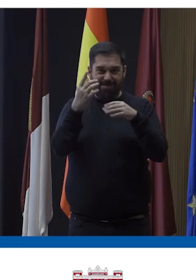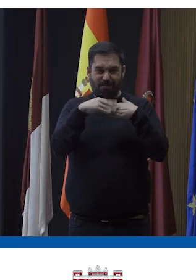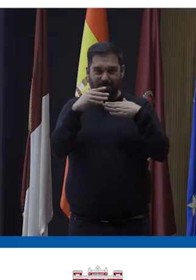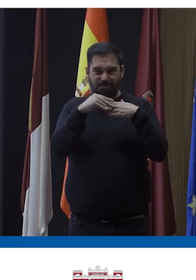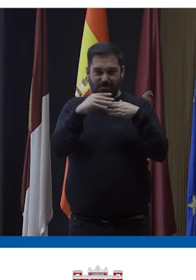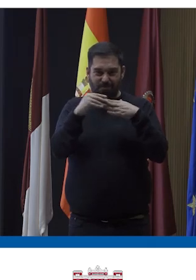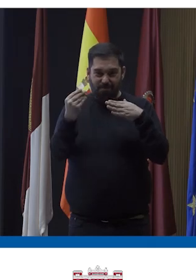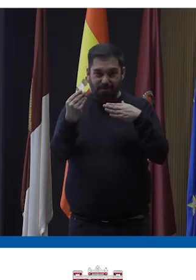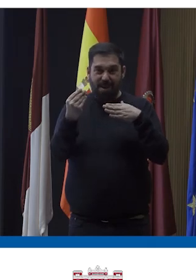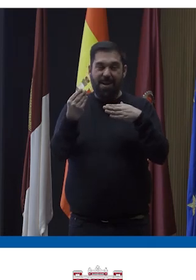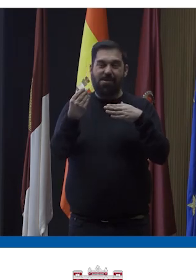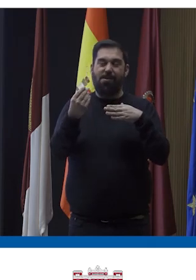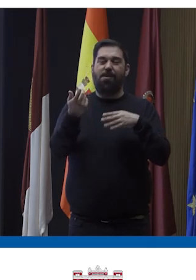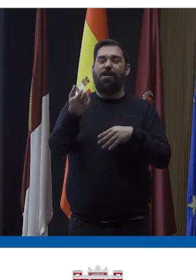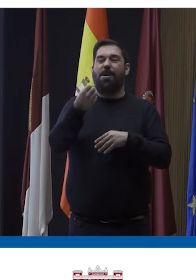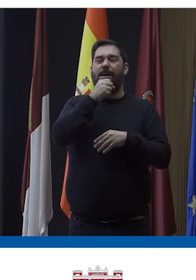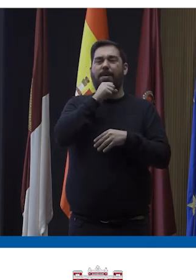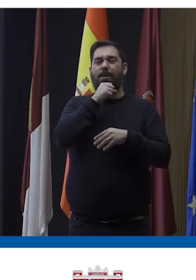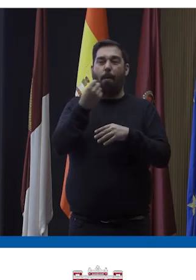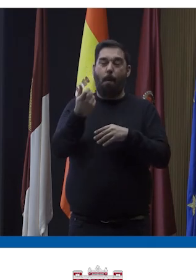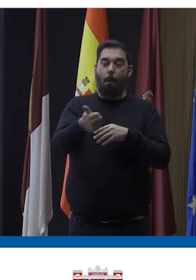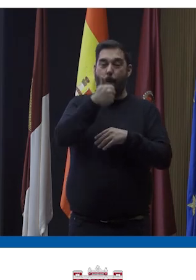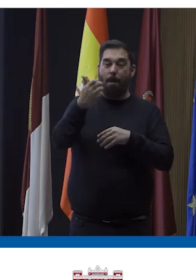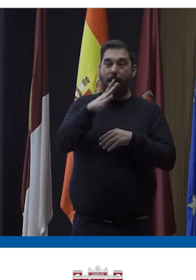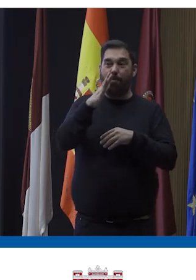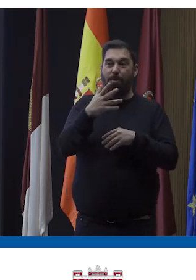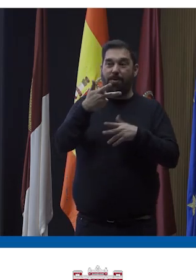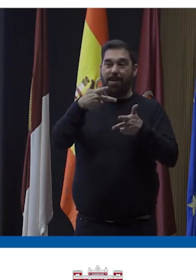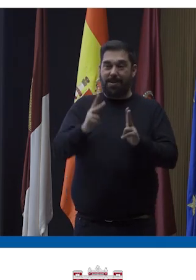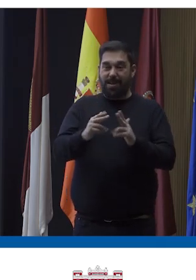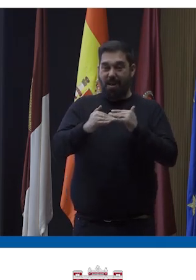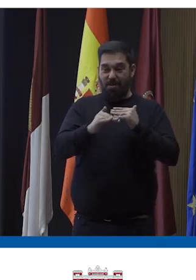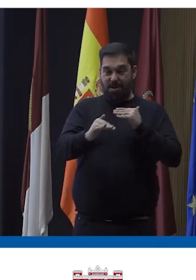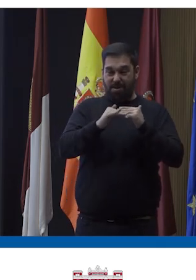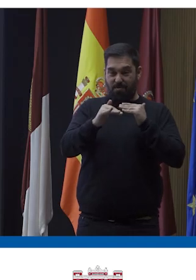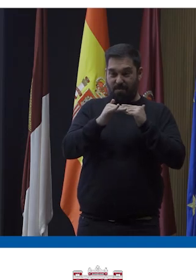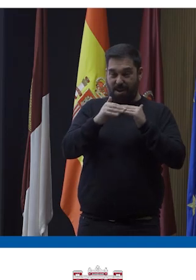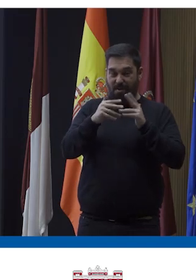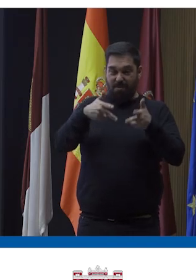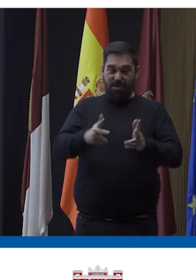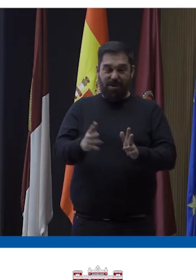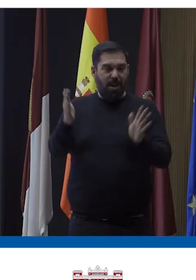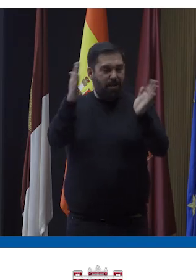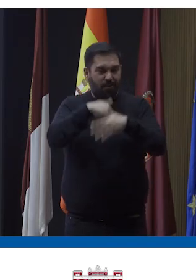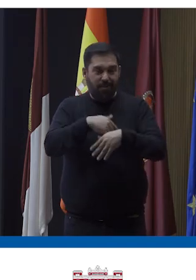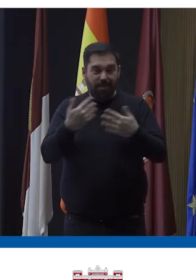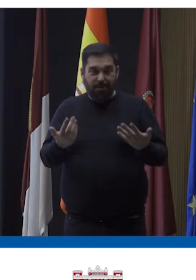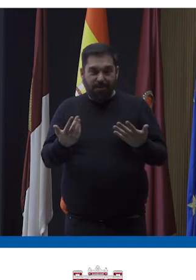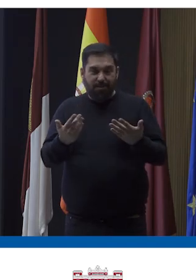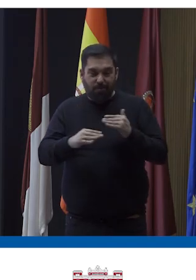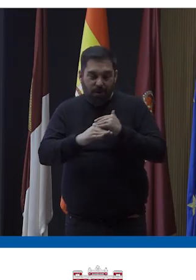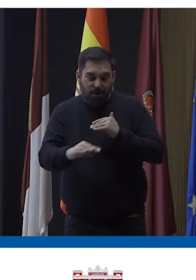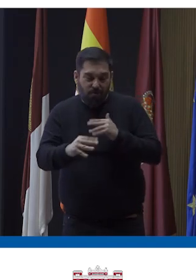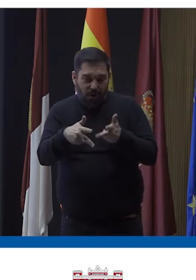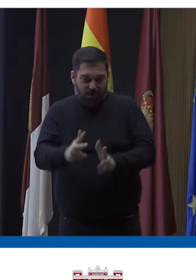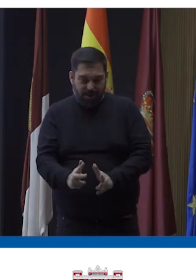se levantaban del suelo. Porque muchos no tienen sillas y muchos hacen huerto. Entonces, bueno, es verdad que si no se puede,